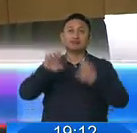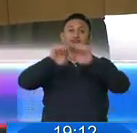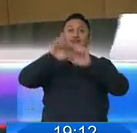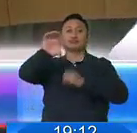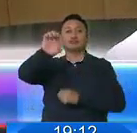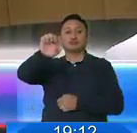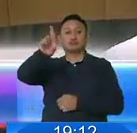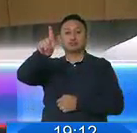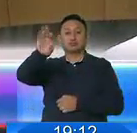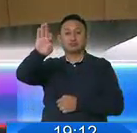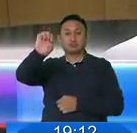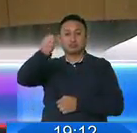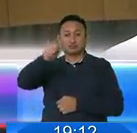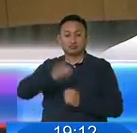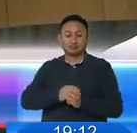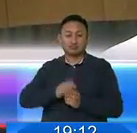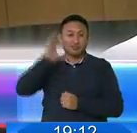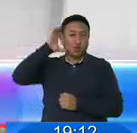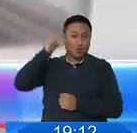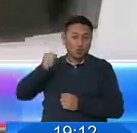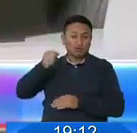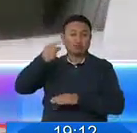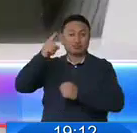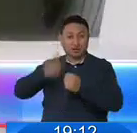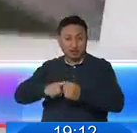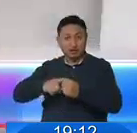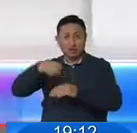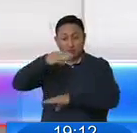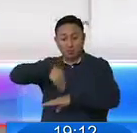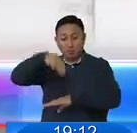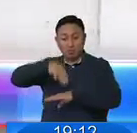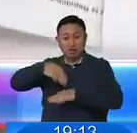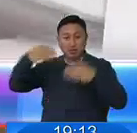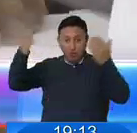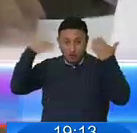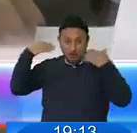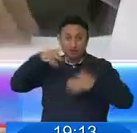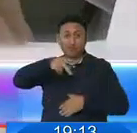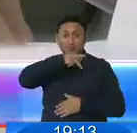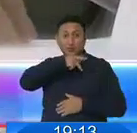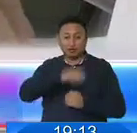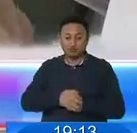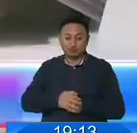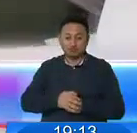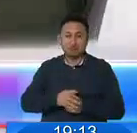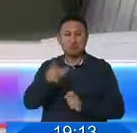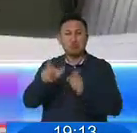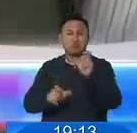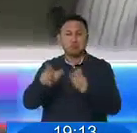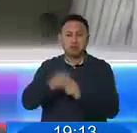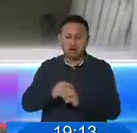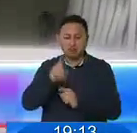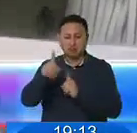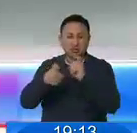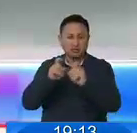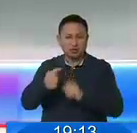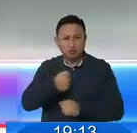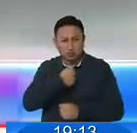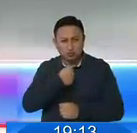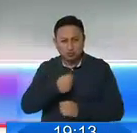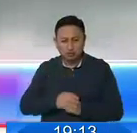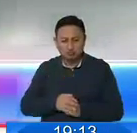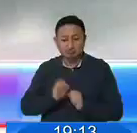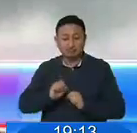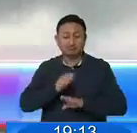sondeo en quito guayaquil cuenca manta y portoviejo entrevistó a 1930 personas para conocer los efectos de las medidas económicas anunciadas